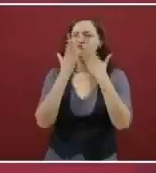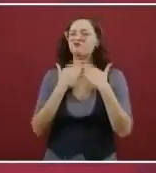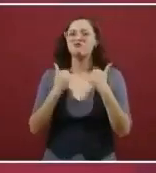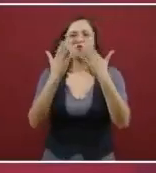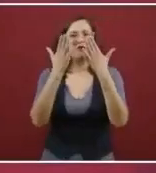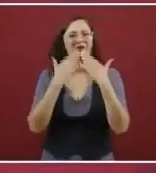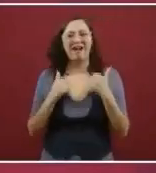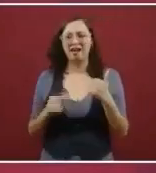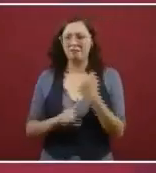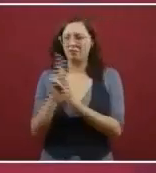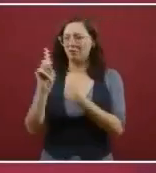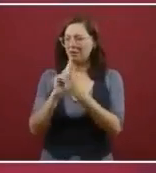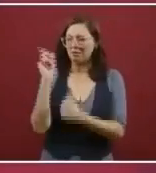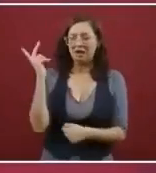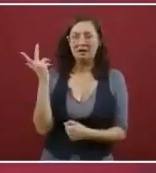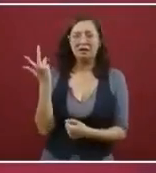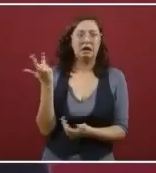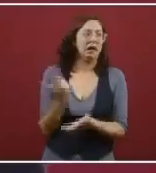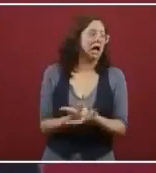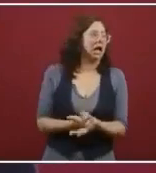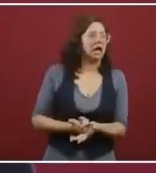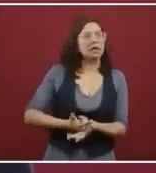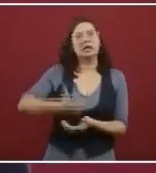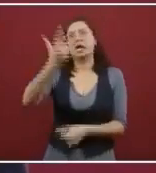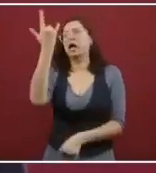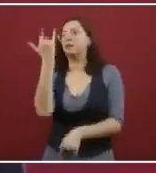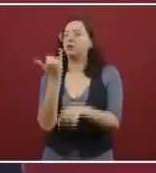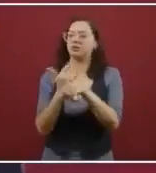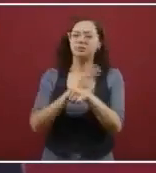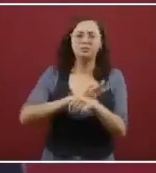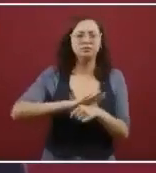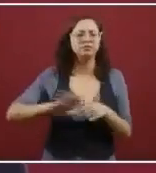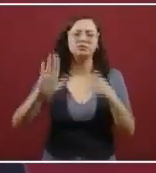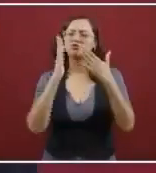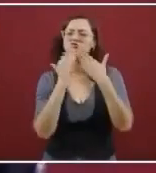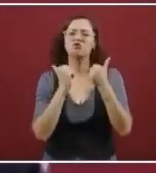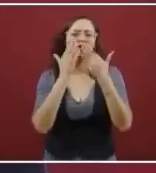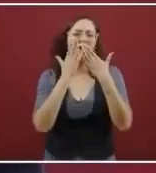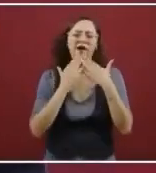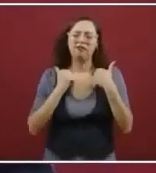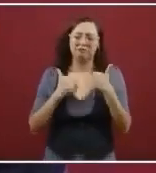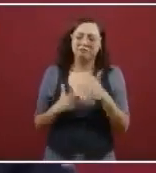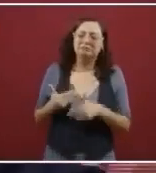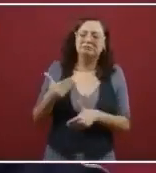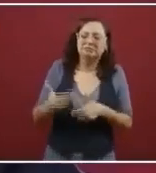que no se pueda enfrentar. O sea,